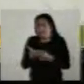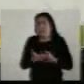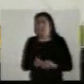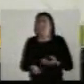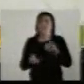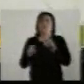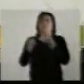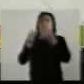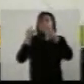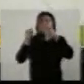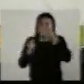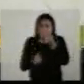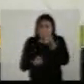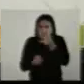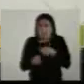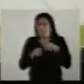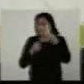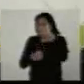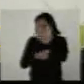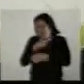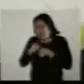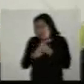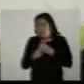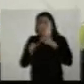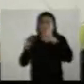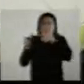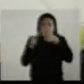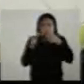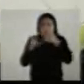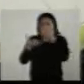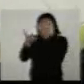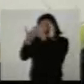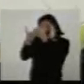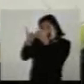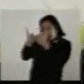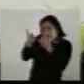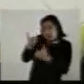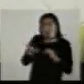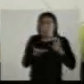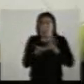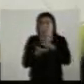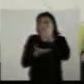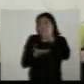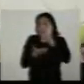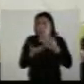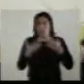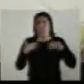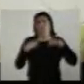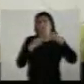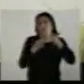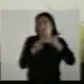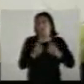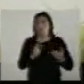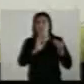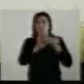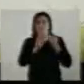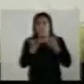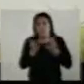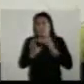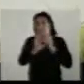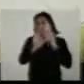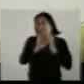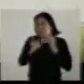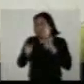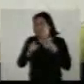presupuesto todos los años, vigile en cada partida presupuestal de educación, salud,